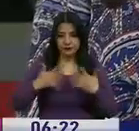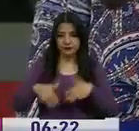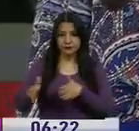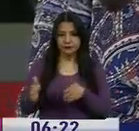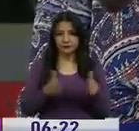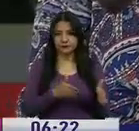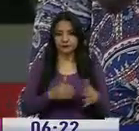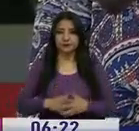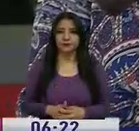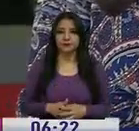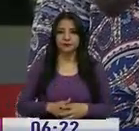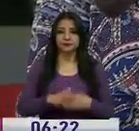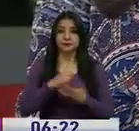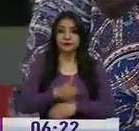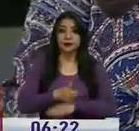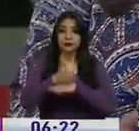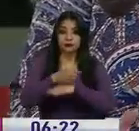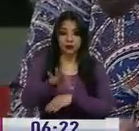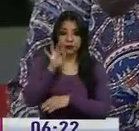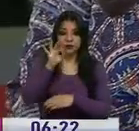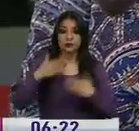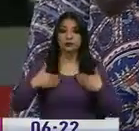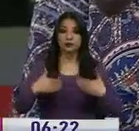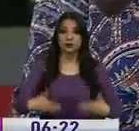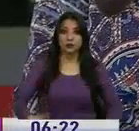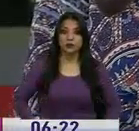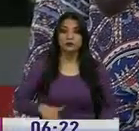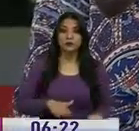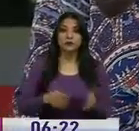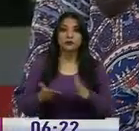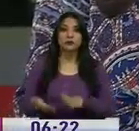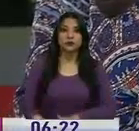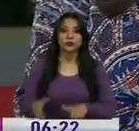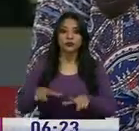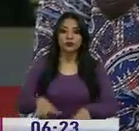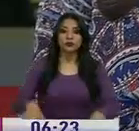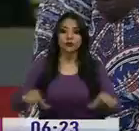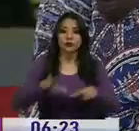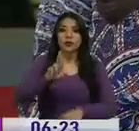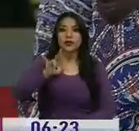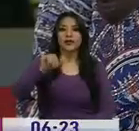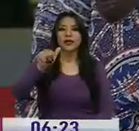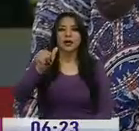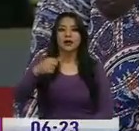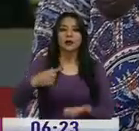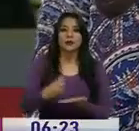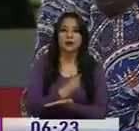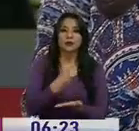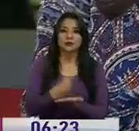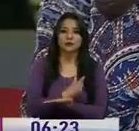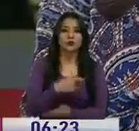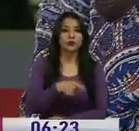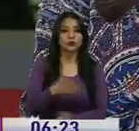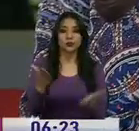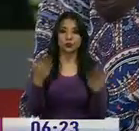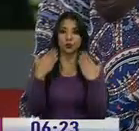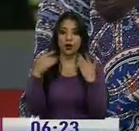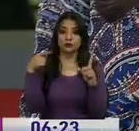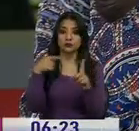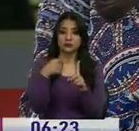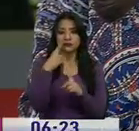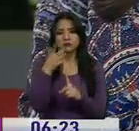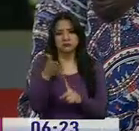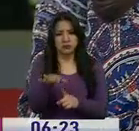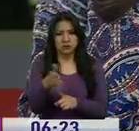Las autoridades encuentran el cuerpo sin vida de un ciudadano en el sector de La Ría, en el Guasmo Norte de Guayaquil. La víctima tendría